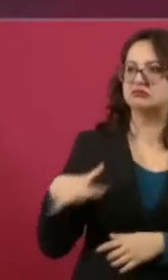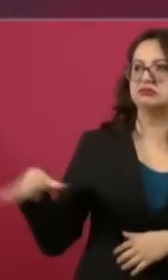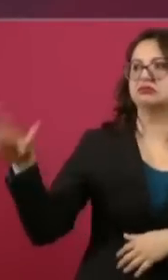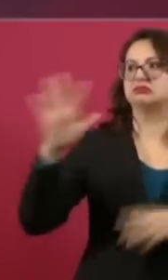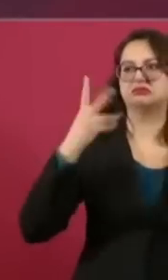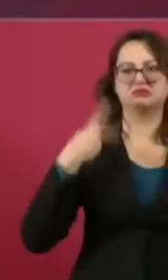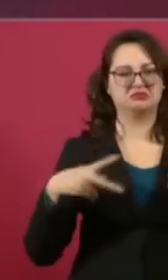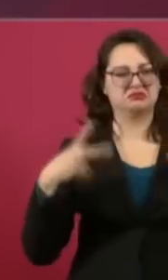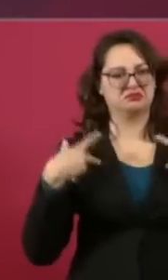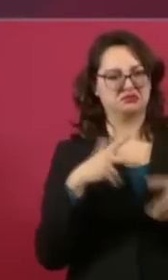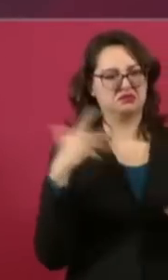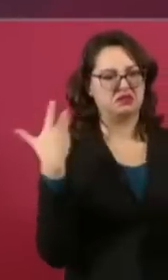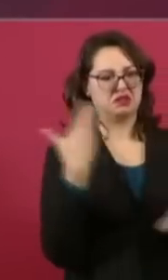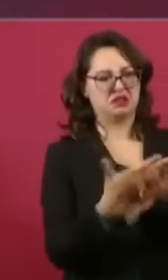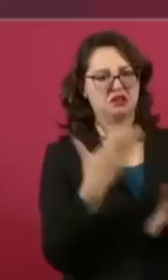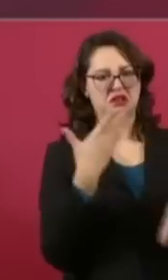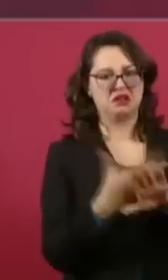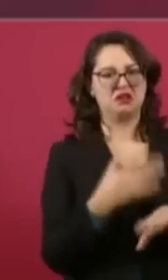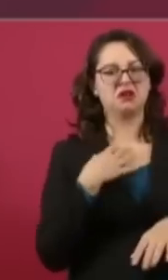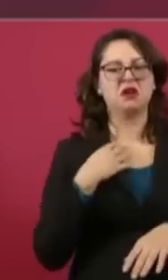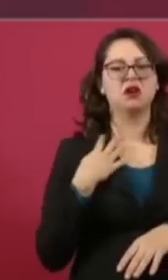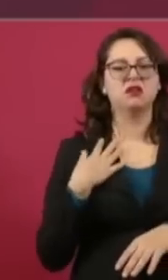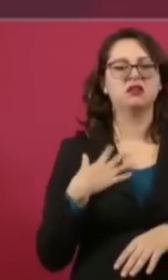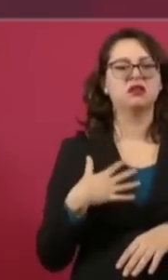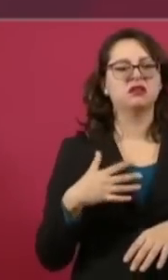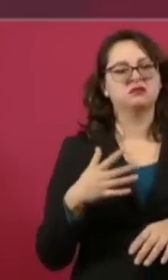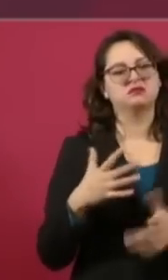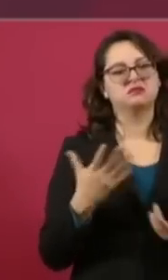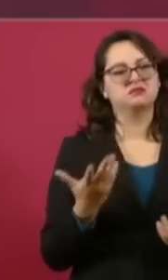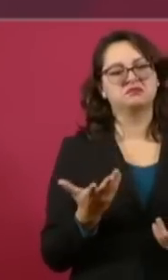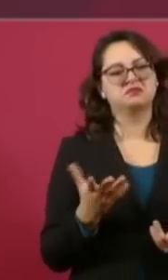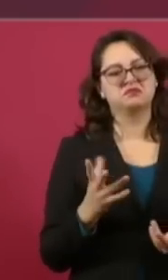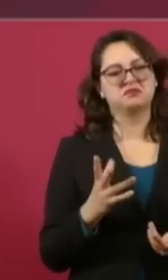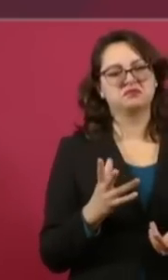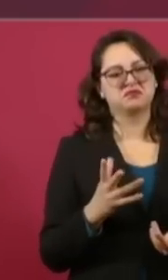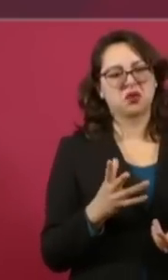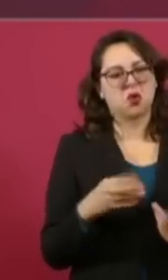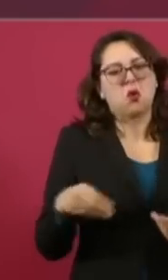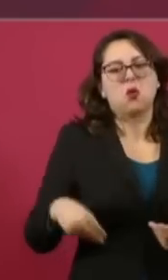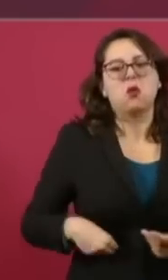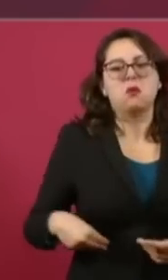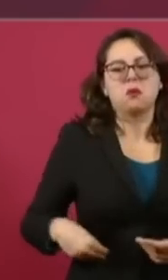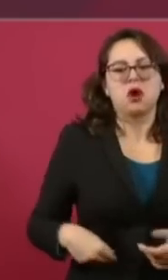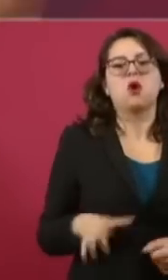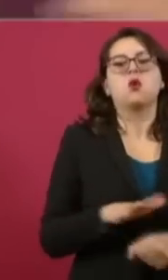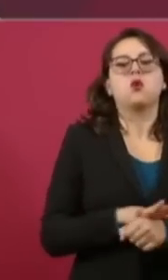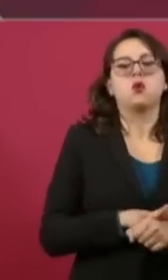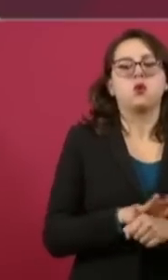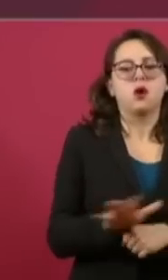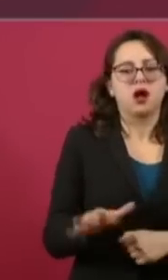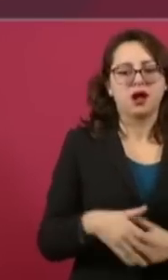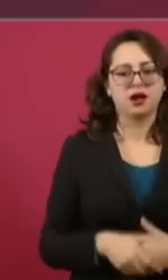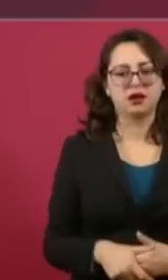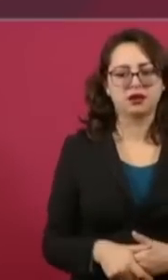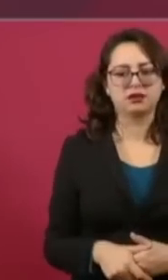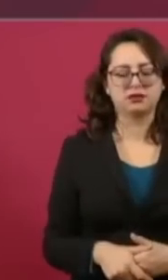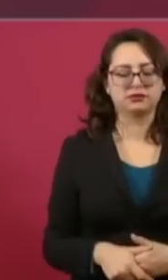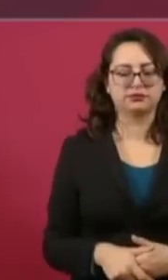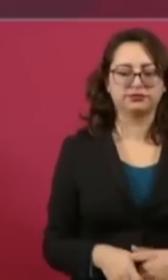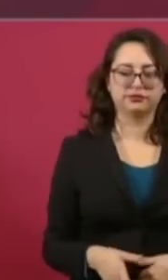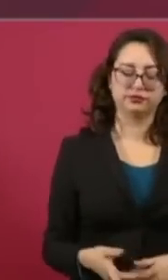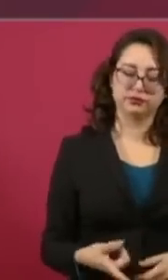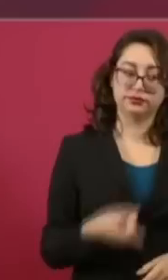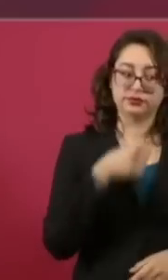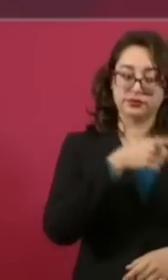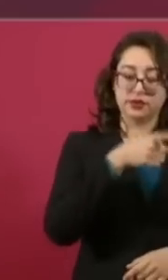con esto que se está mencionando y como tú lo dices, está radicalizando su discurso el presidente Andrés Manuel López Obrador, no dudo ni